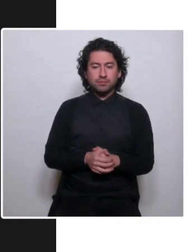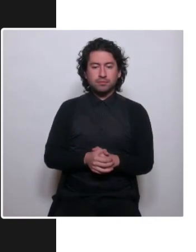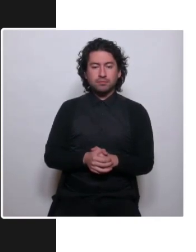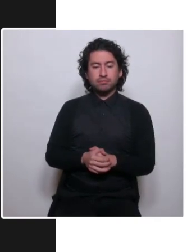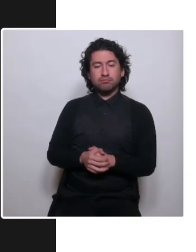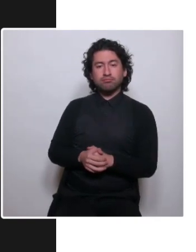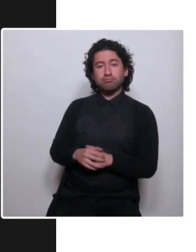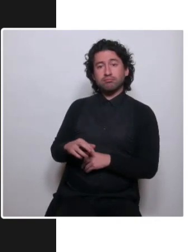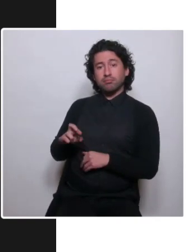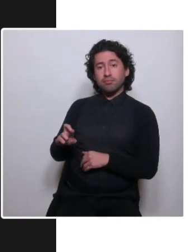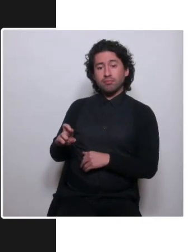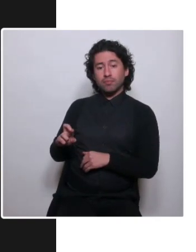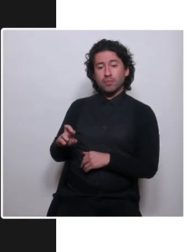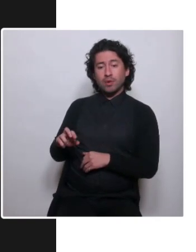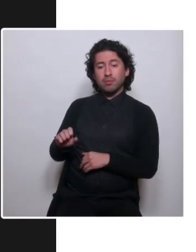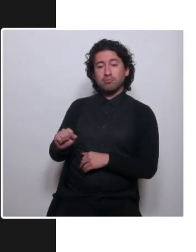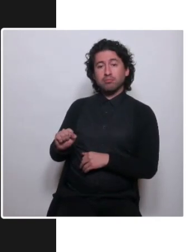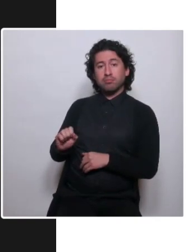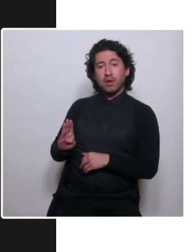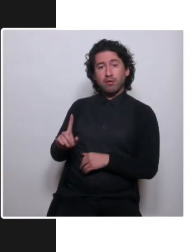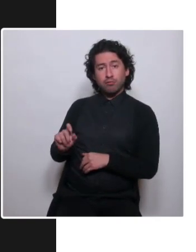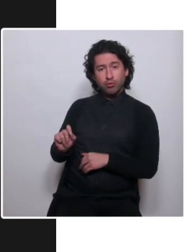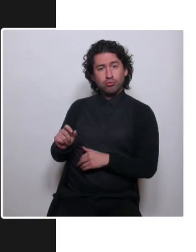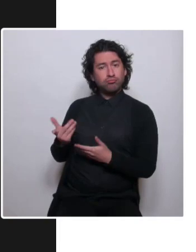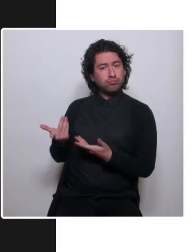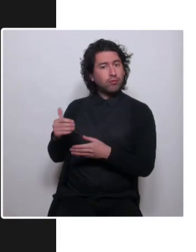Señor Pablo Tolosa, ¿cómo vota?